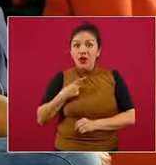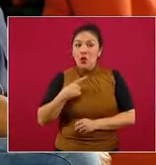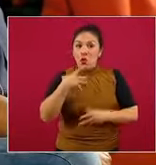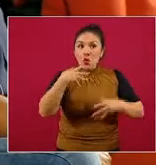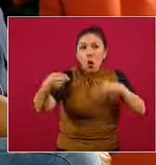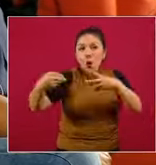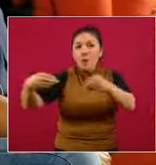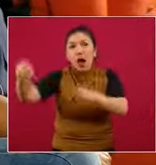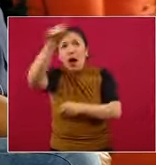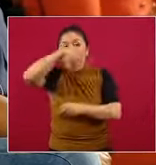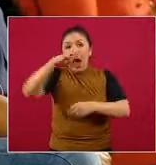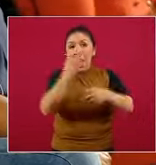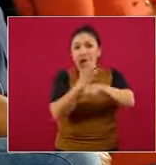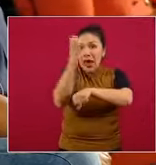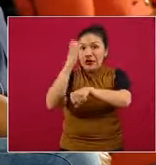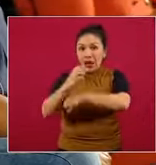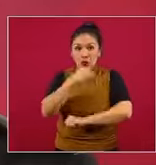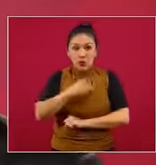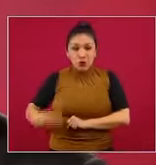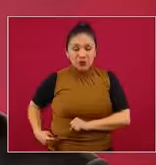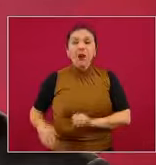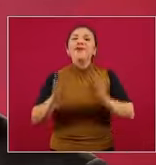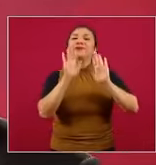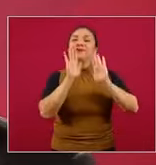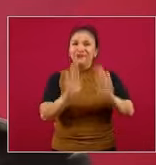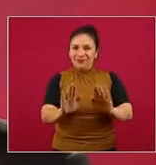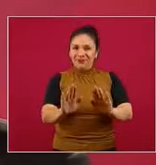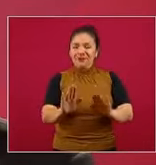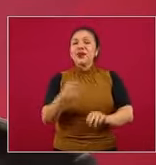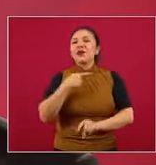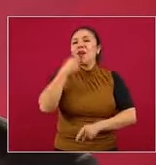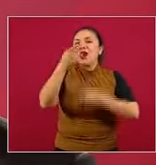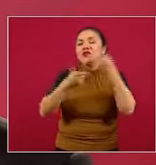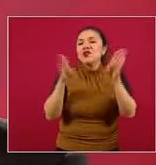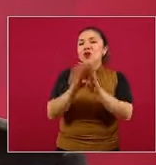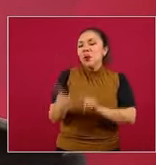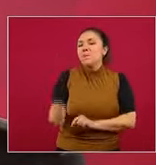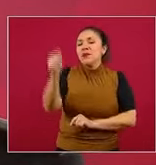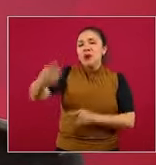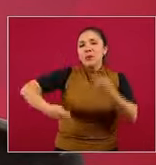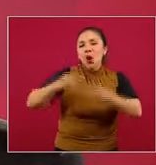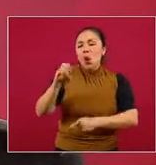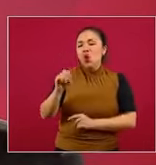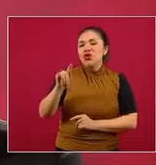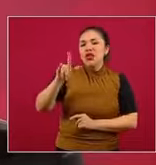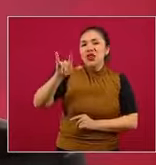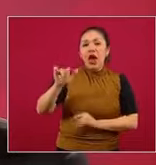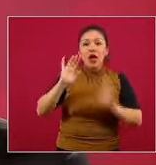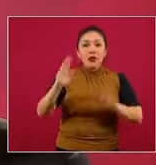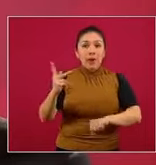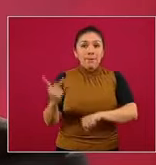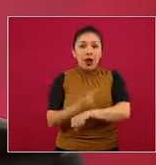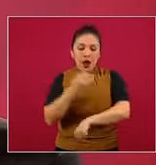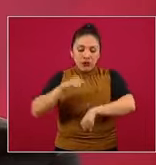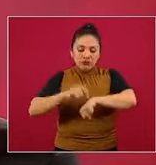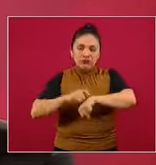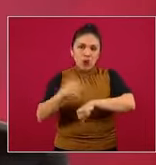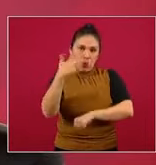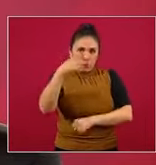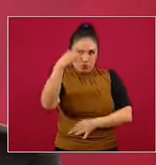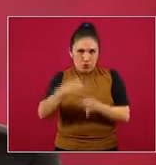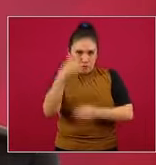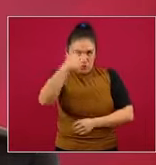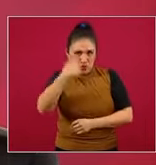replicarlo los estados y los municipios. Retomo lo que le decía a Otilia Carvajal, que fue la primera que preguntó, ya son 20 horas, no nos va a dar tiempo de otra